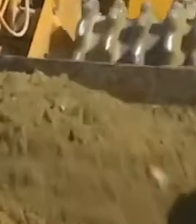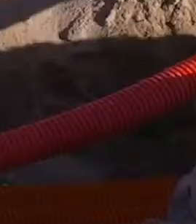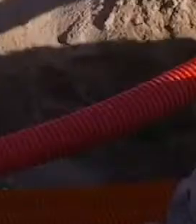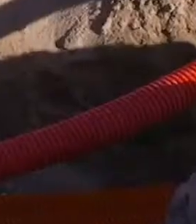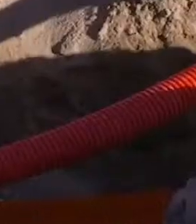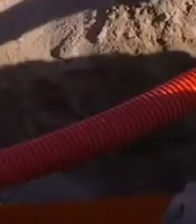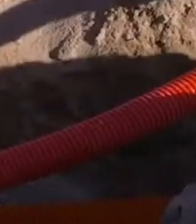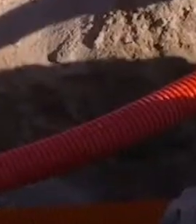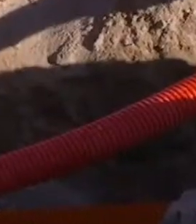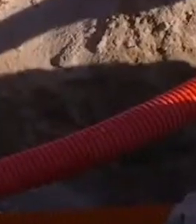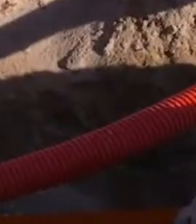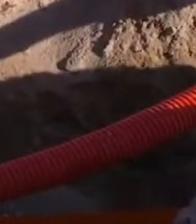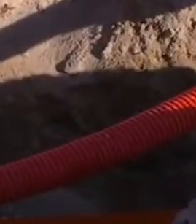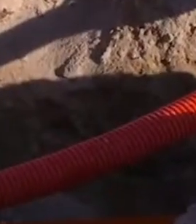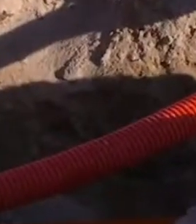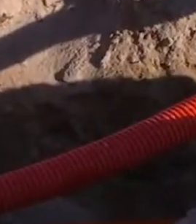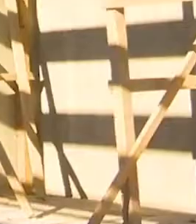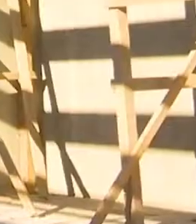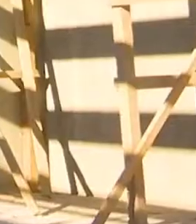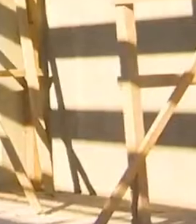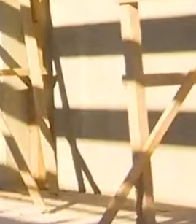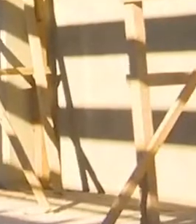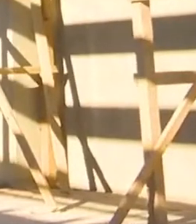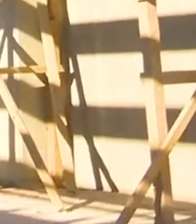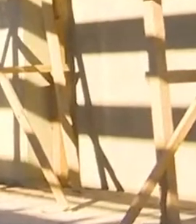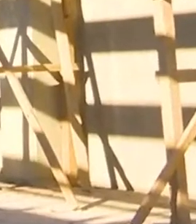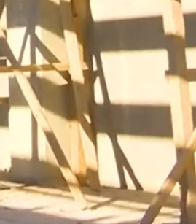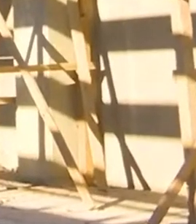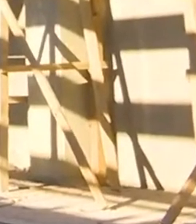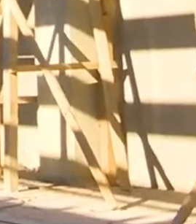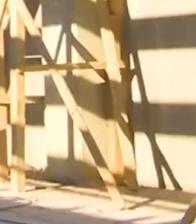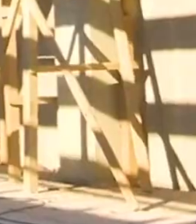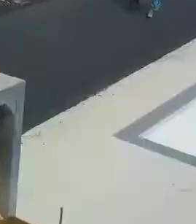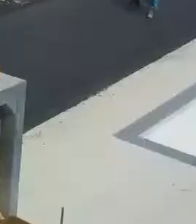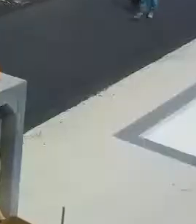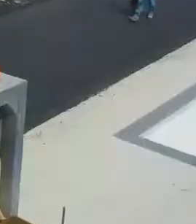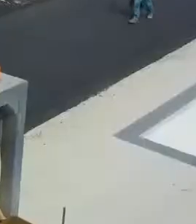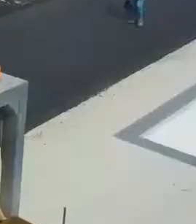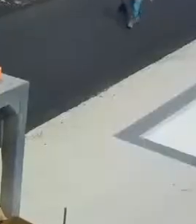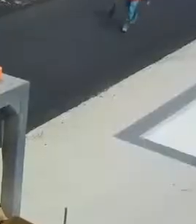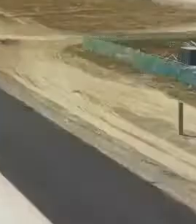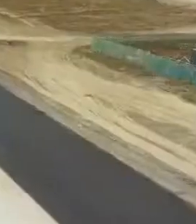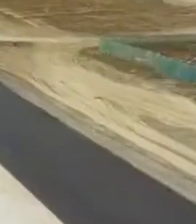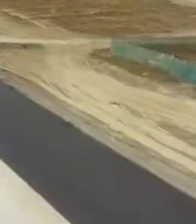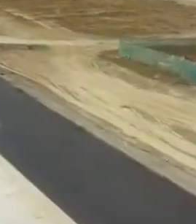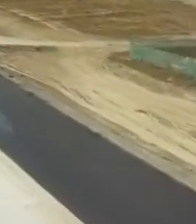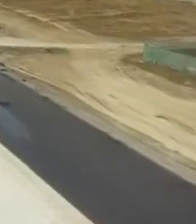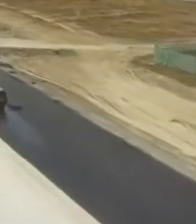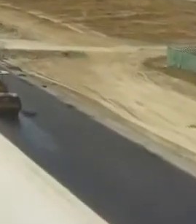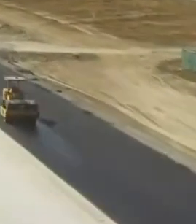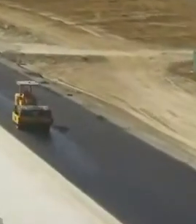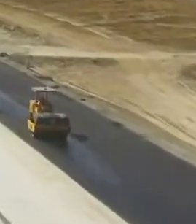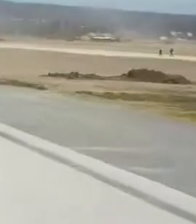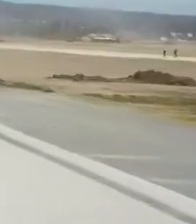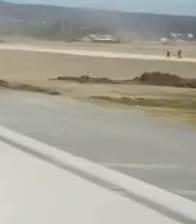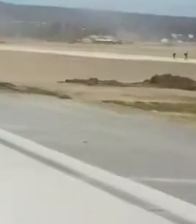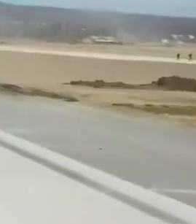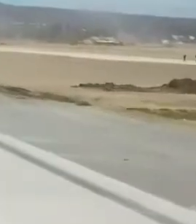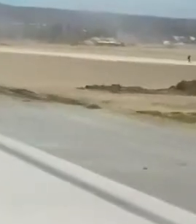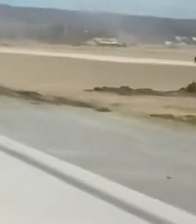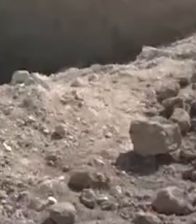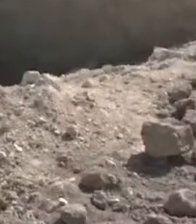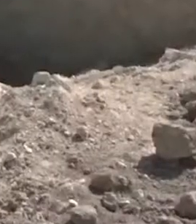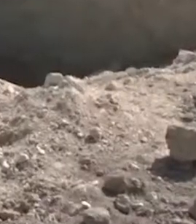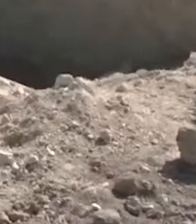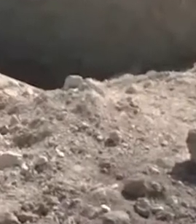realiza el tendido de tubería eléctrica y construcción de subestación eléctrica, colocación de la carpeta asfáltica en márgenes de camino de